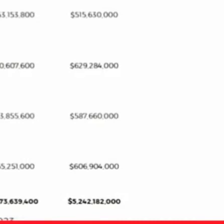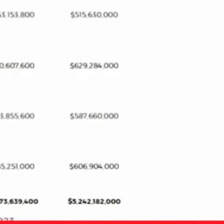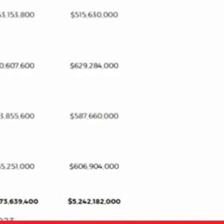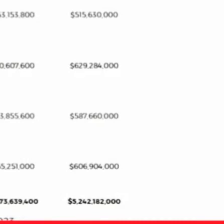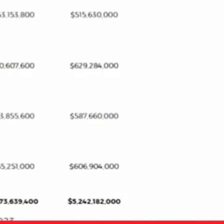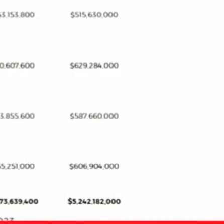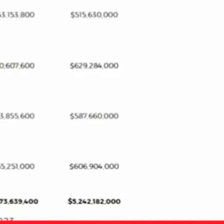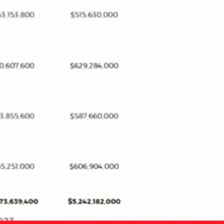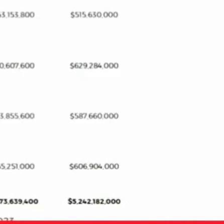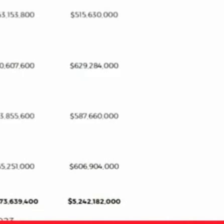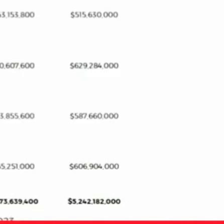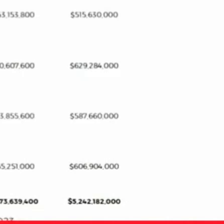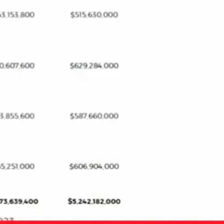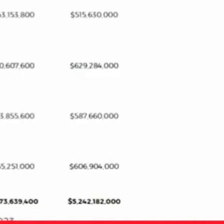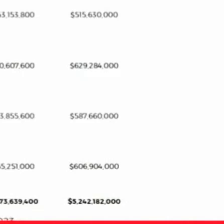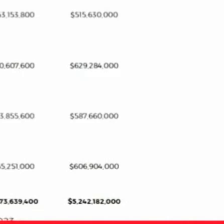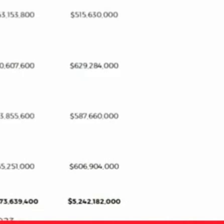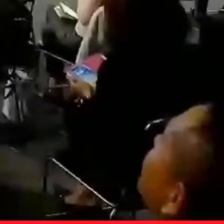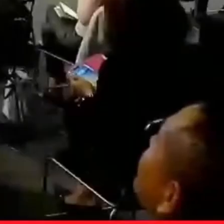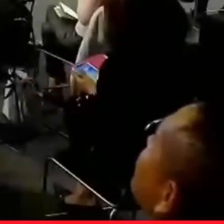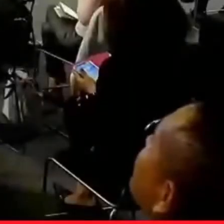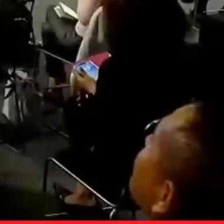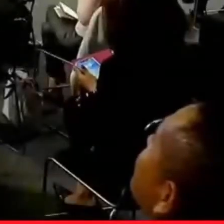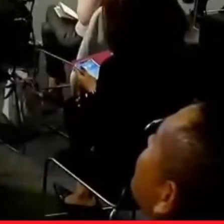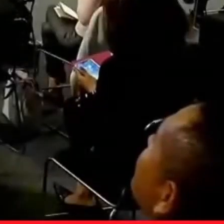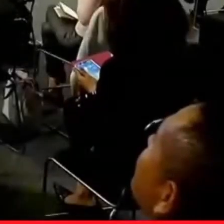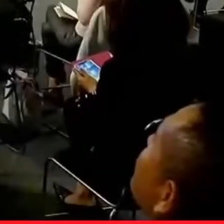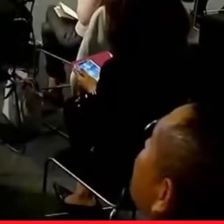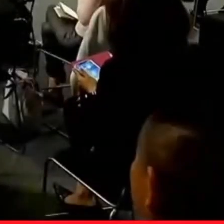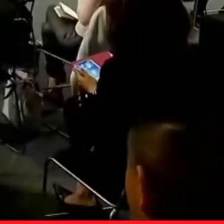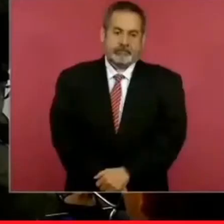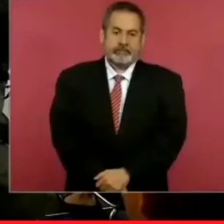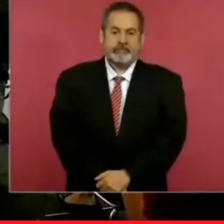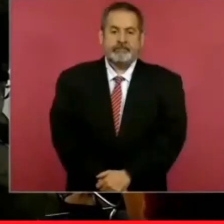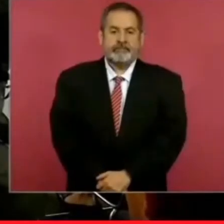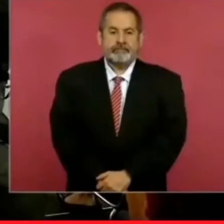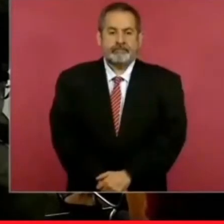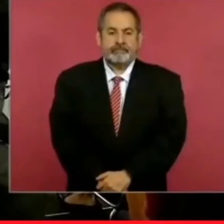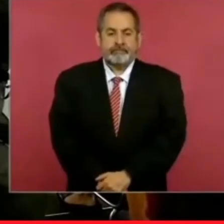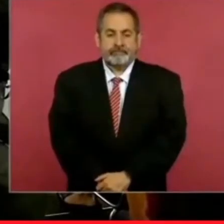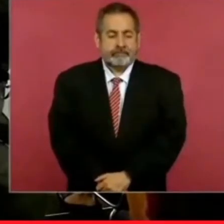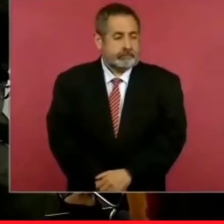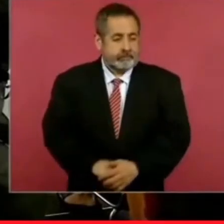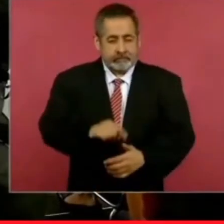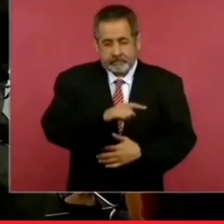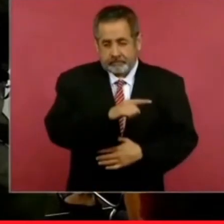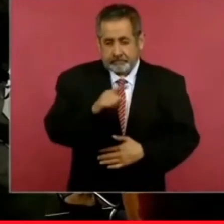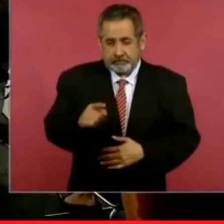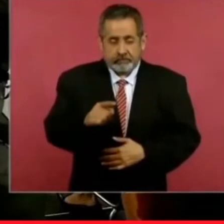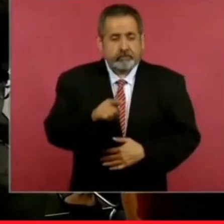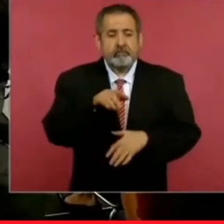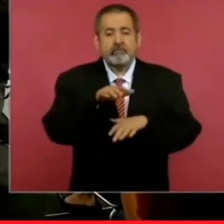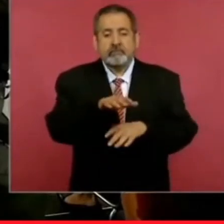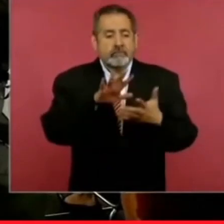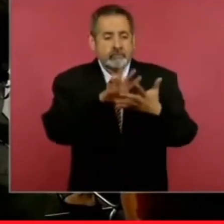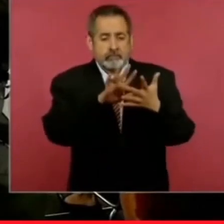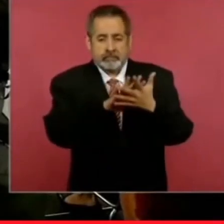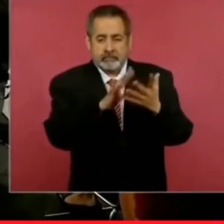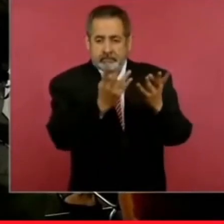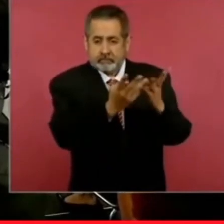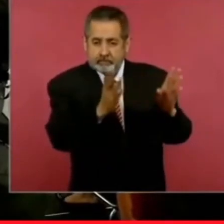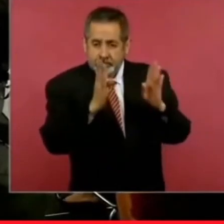pero si lo llevamos a los hospitales digo a los reclusorios es lo mismo